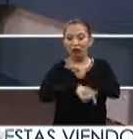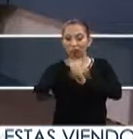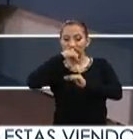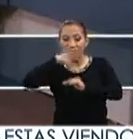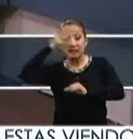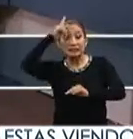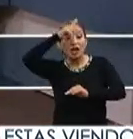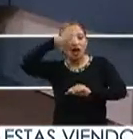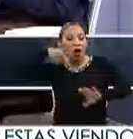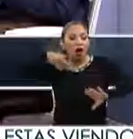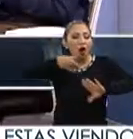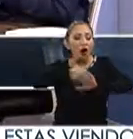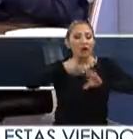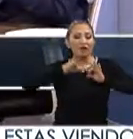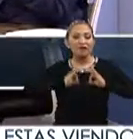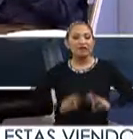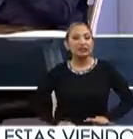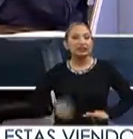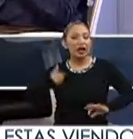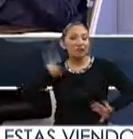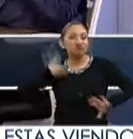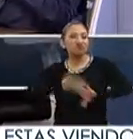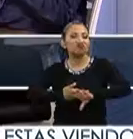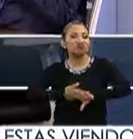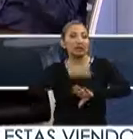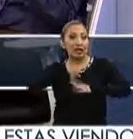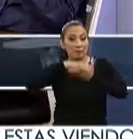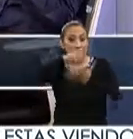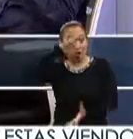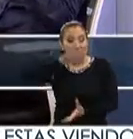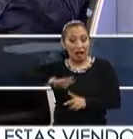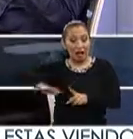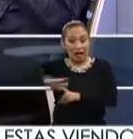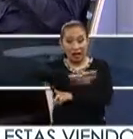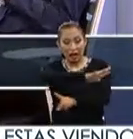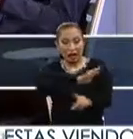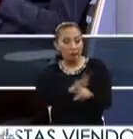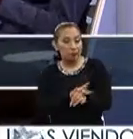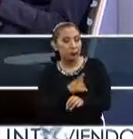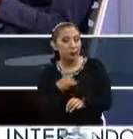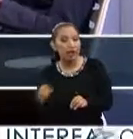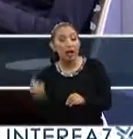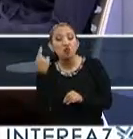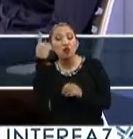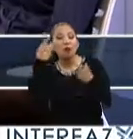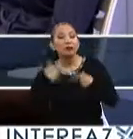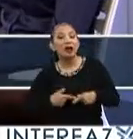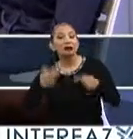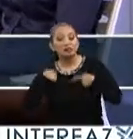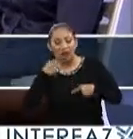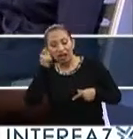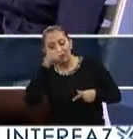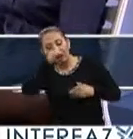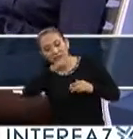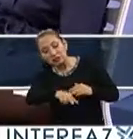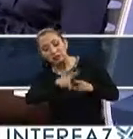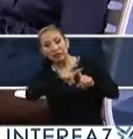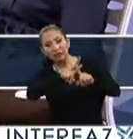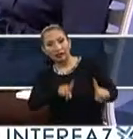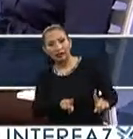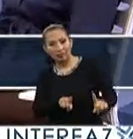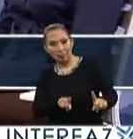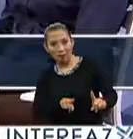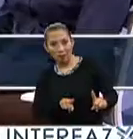violencia psicológica y física, y generalmente estas condiciones se dan a una persona que representa algo